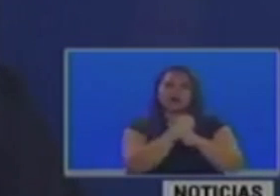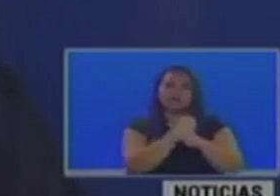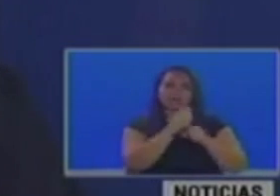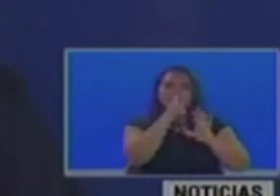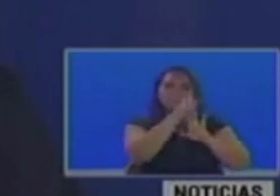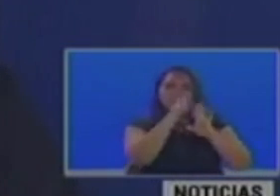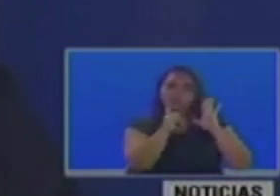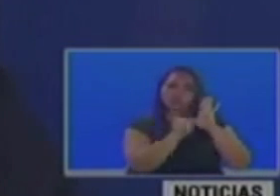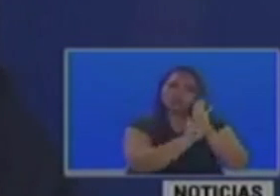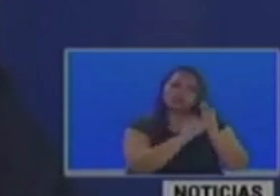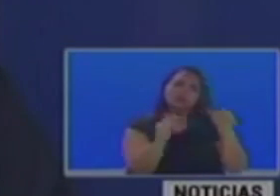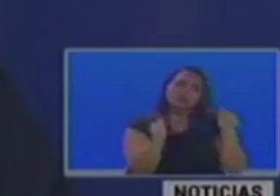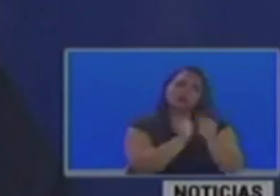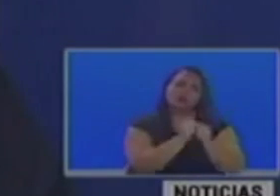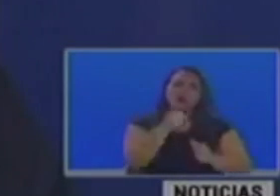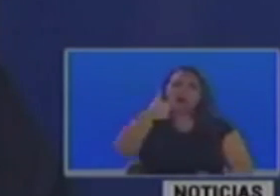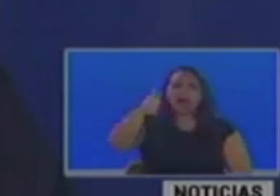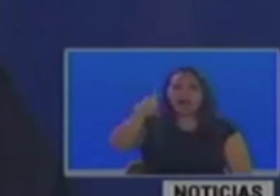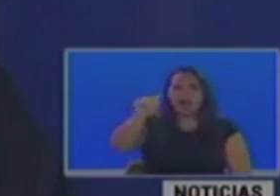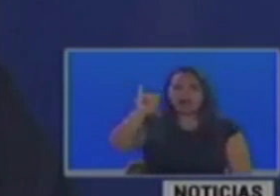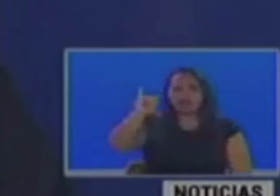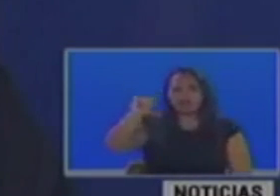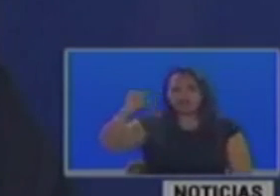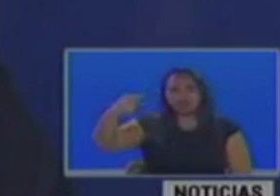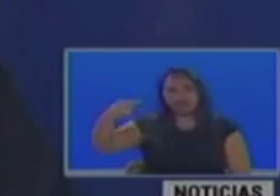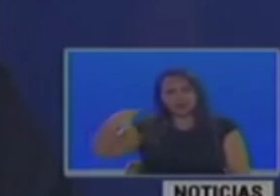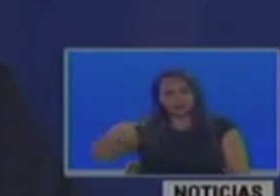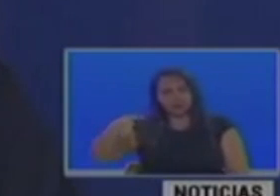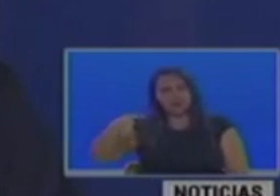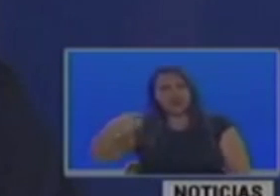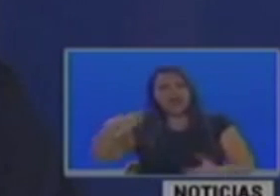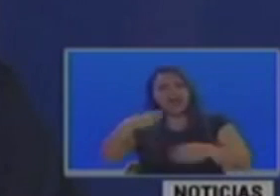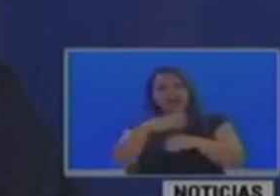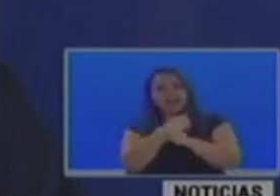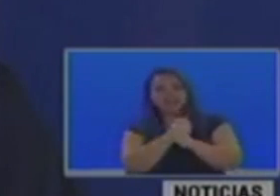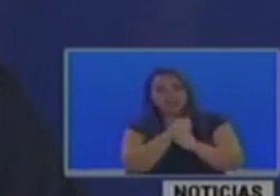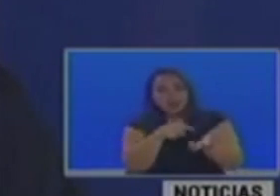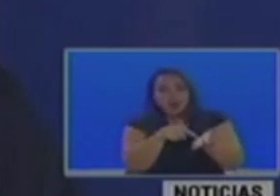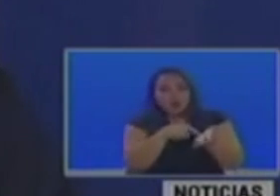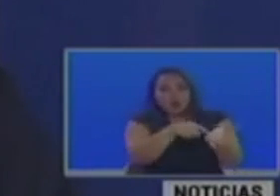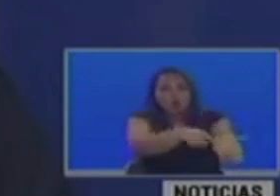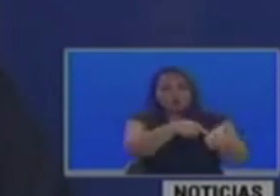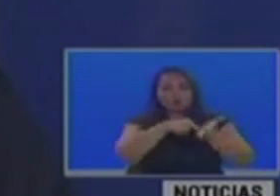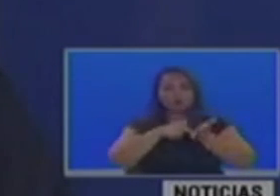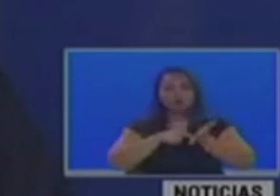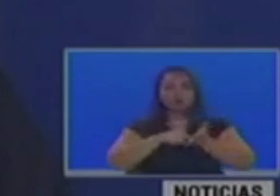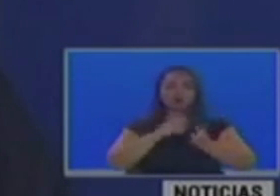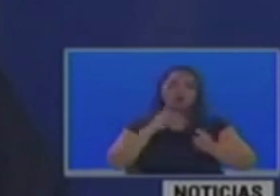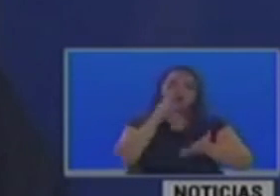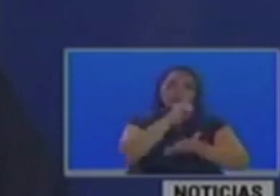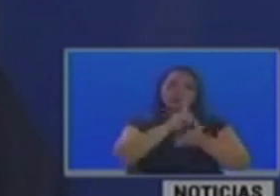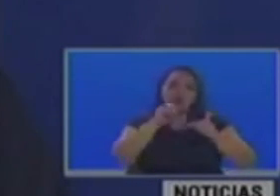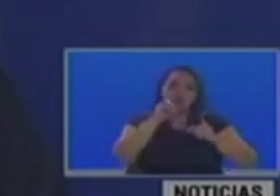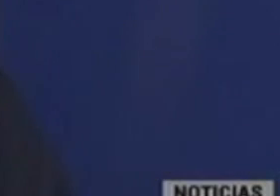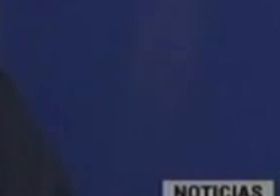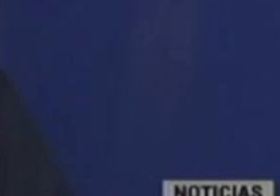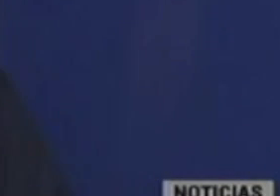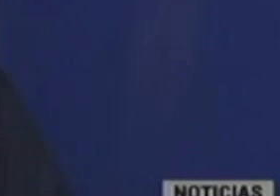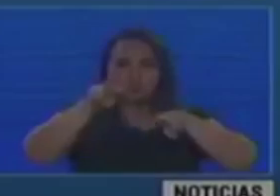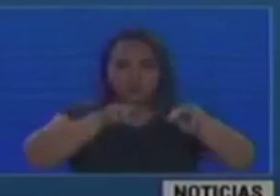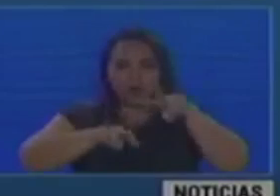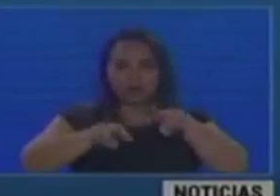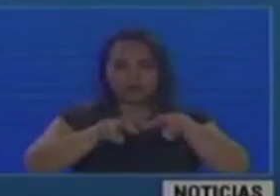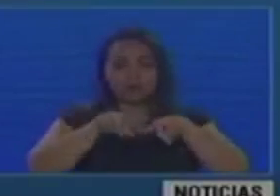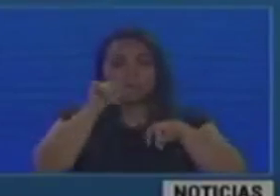de Innovación Gubernamental para crear un consultorio digital donde se atenderán